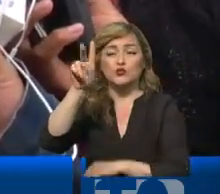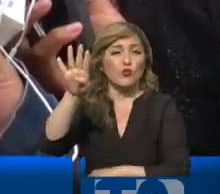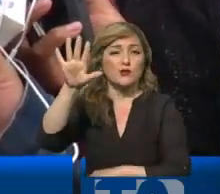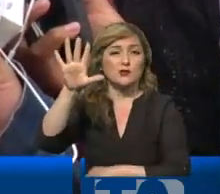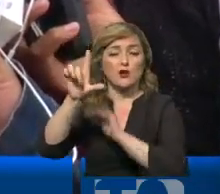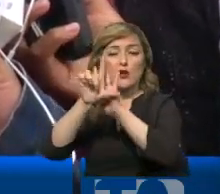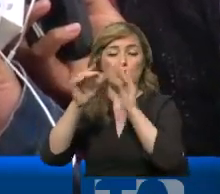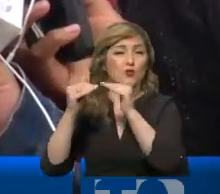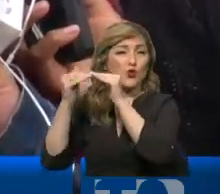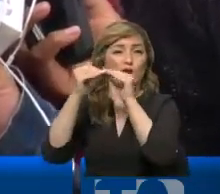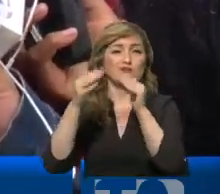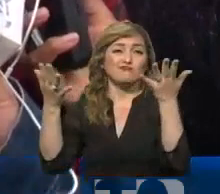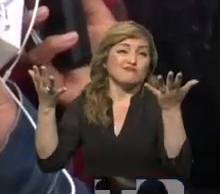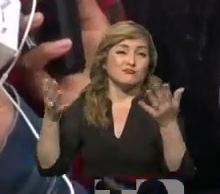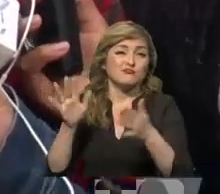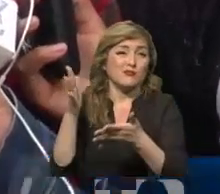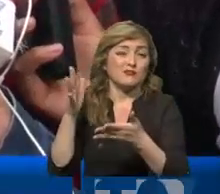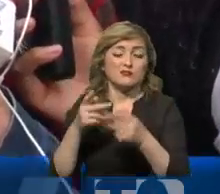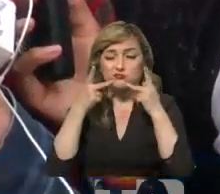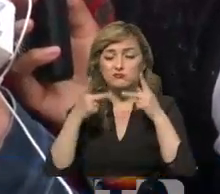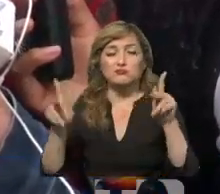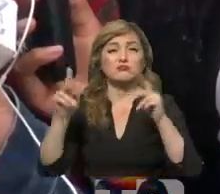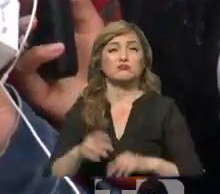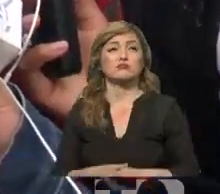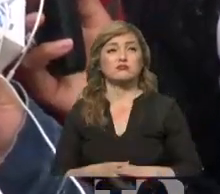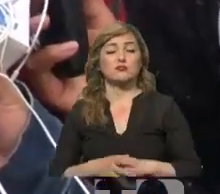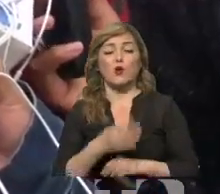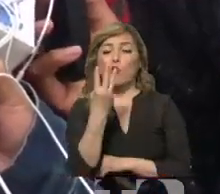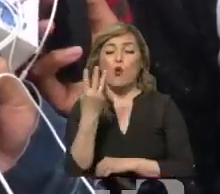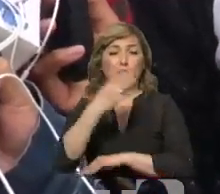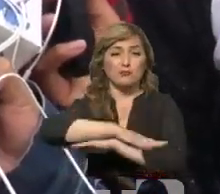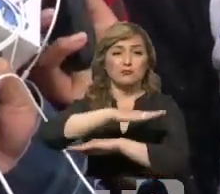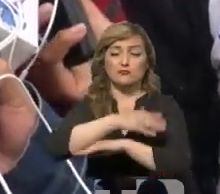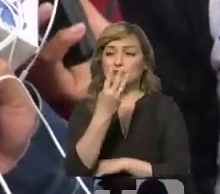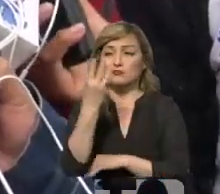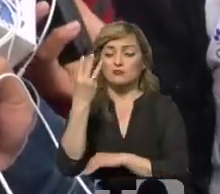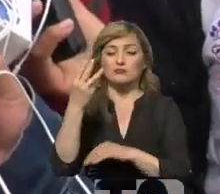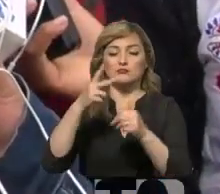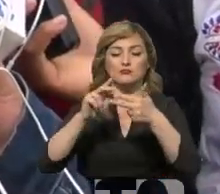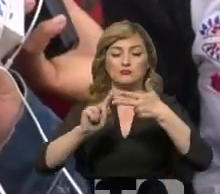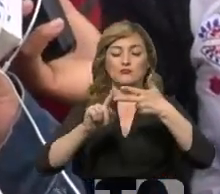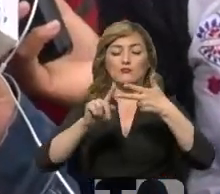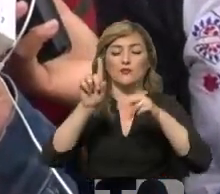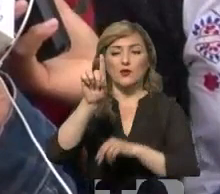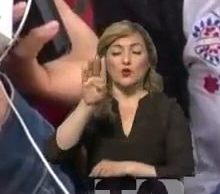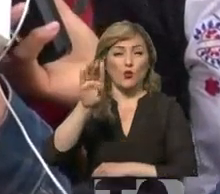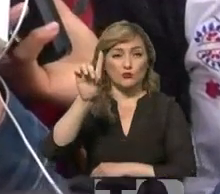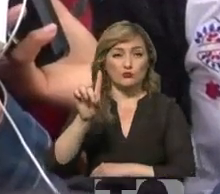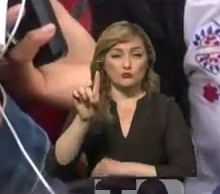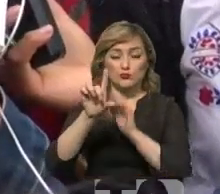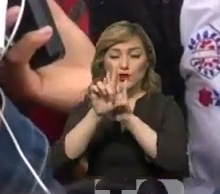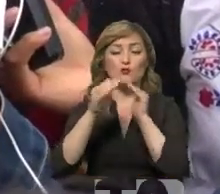del Código de la Democracia. Estas tenían que estar publicadas en la página web. Tercero, el artículo 141 del Código de la